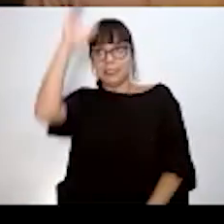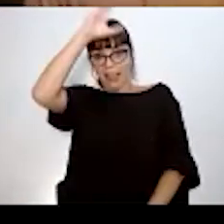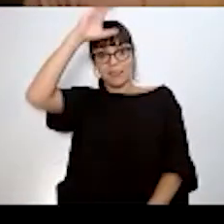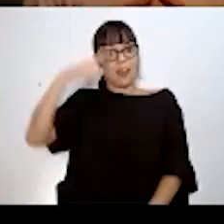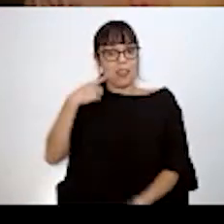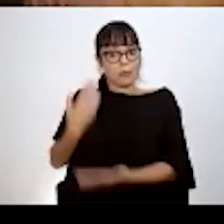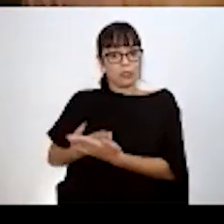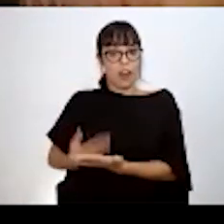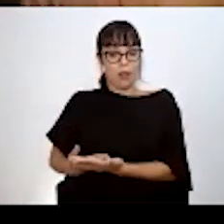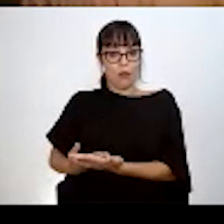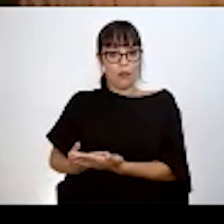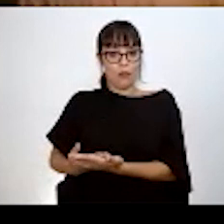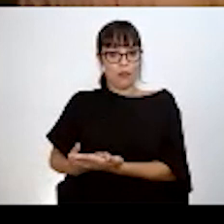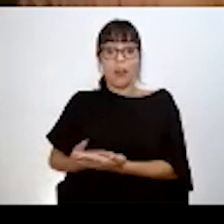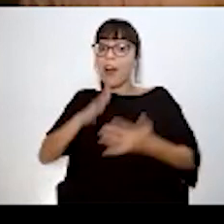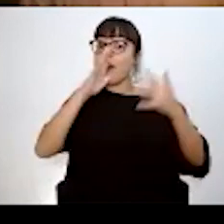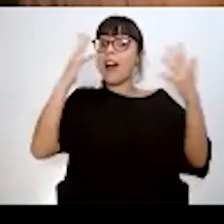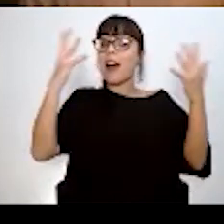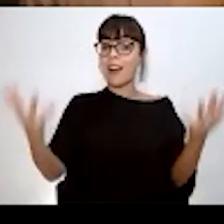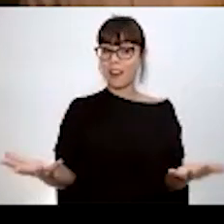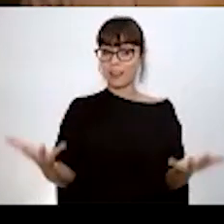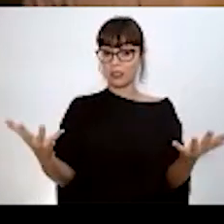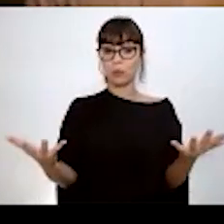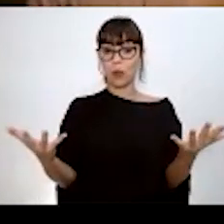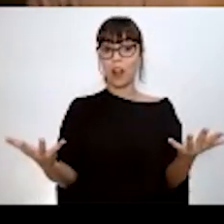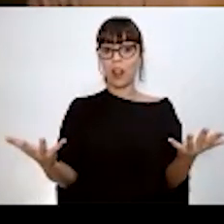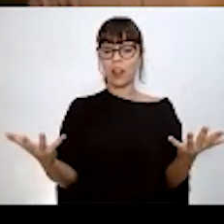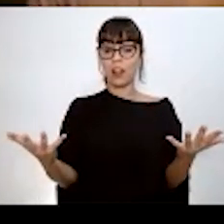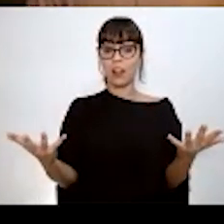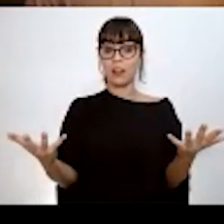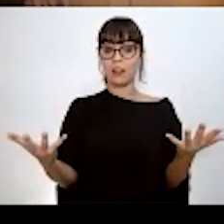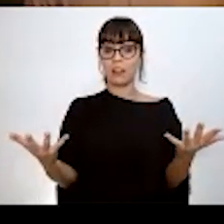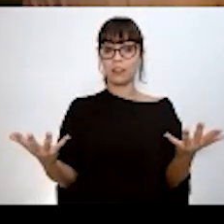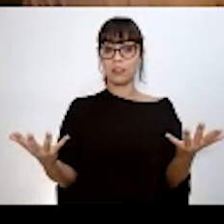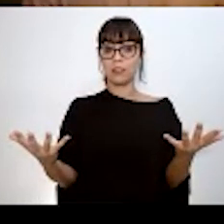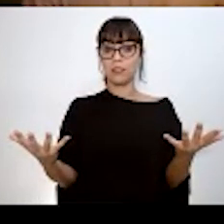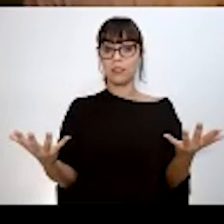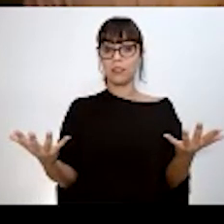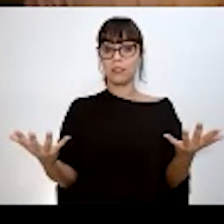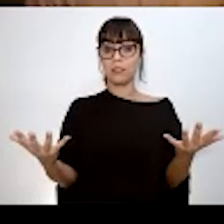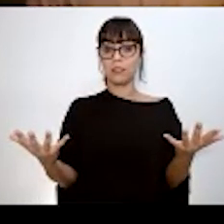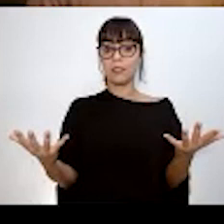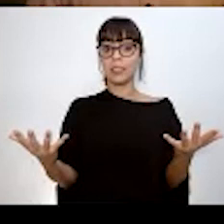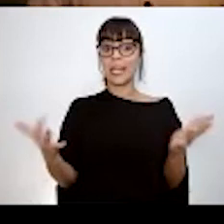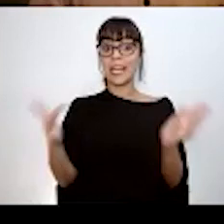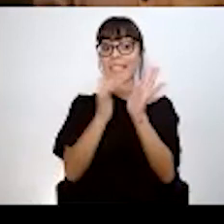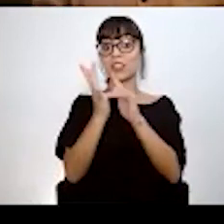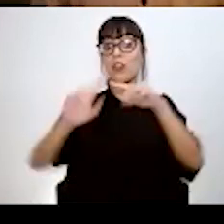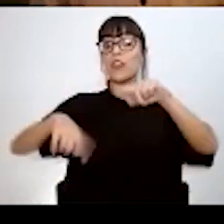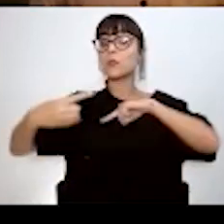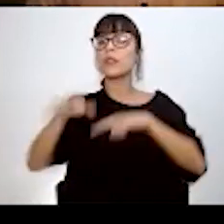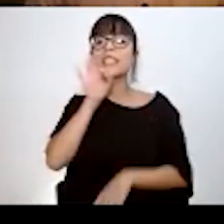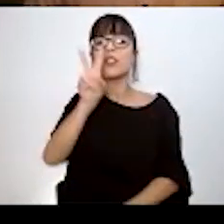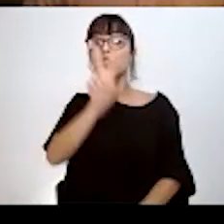hoy, no hay ningún elemento de juicio que nos permita ir más allá del siglo II o III después de Cristo. Y no se